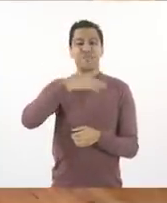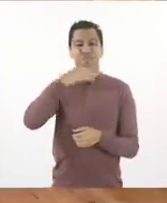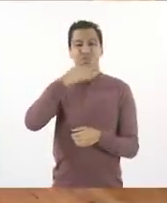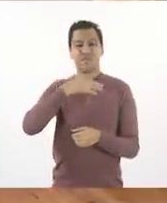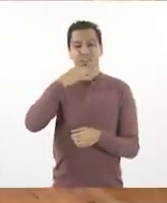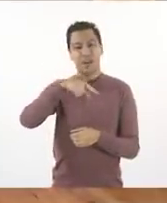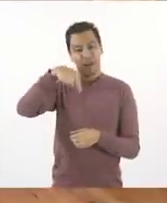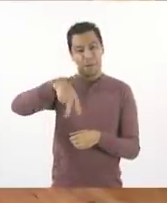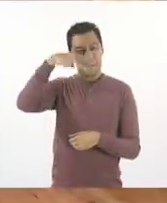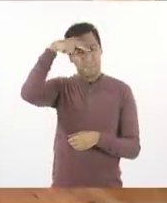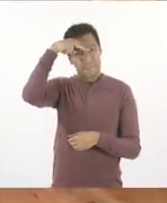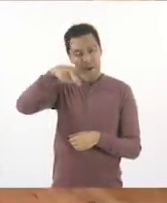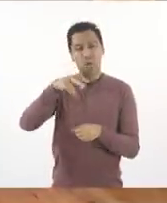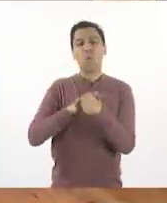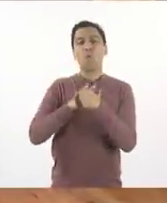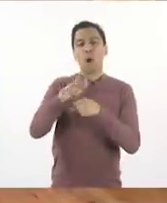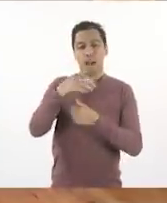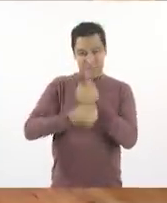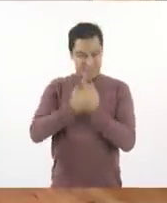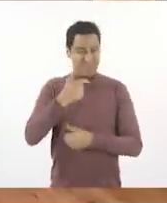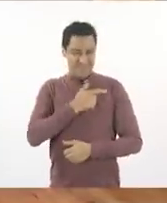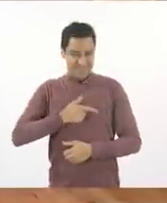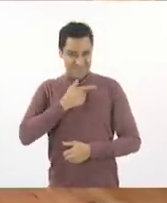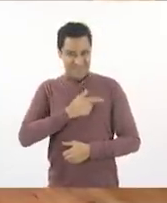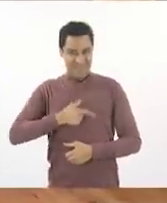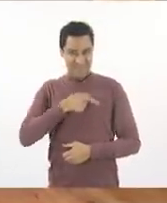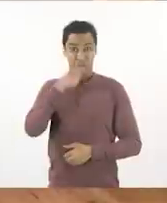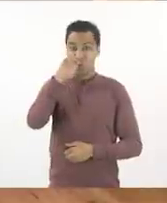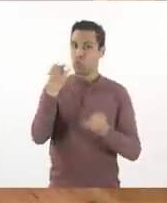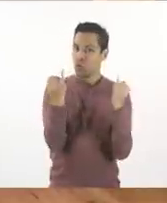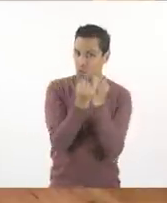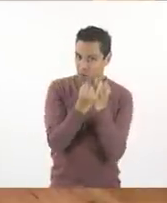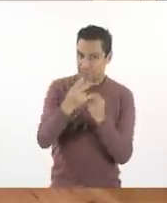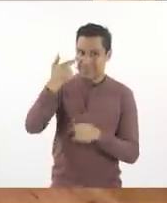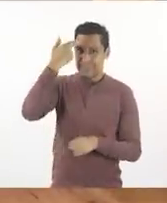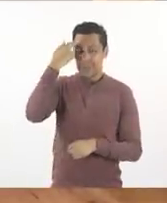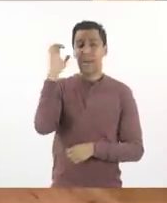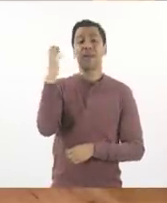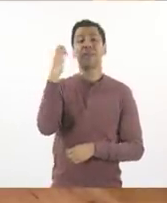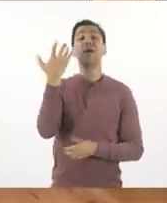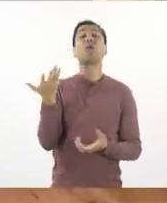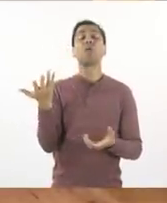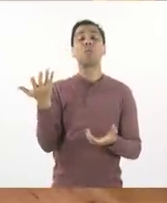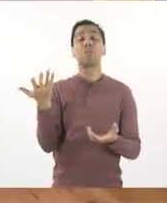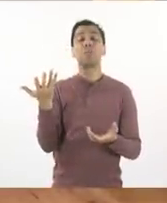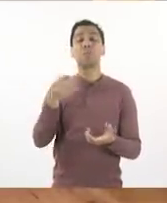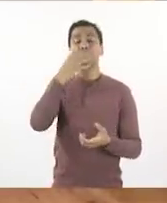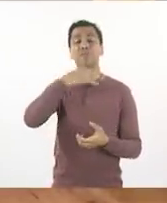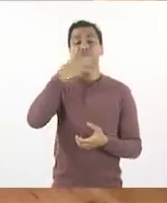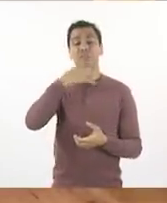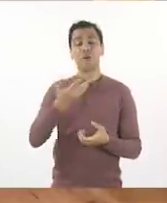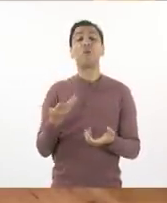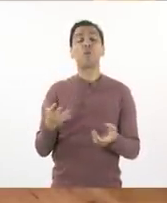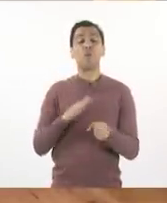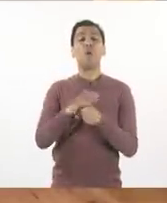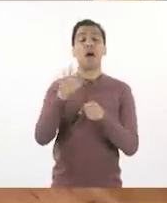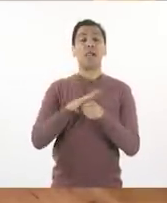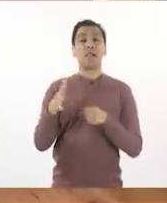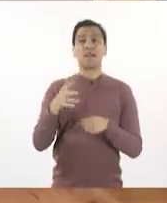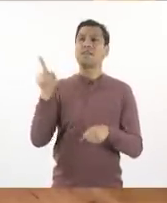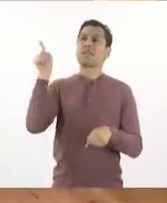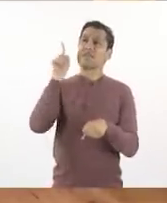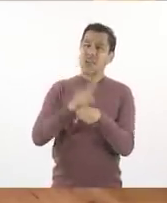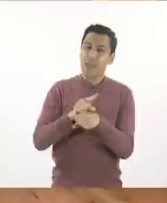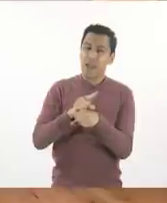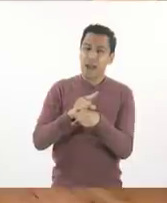Voy a intentarlo, sí. Me gustan los retos. Y ustedes lo van a recordar igual. En enero, en ¿recuerdas? En enero, el Día